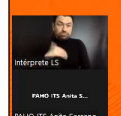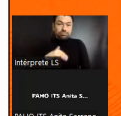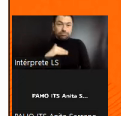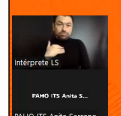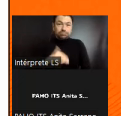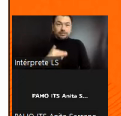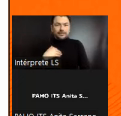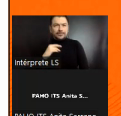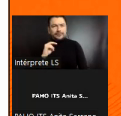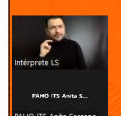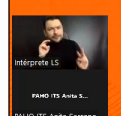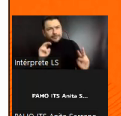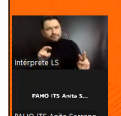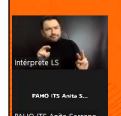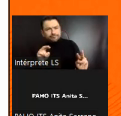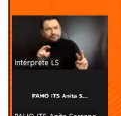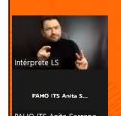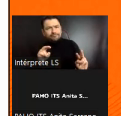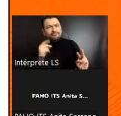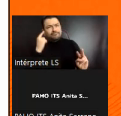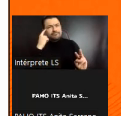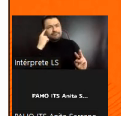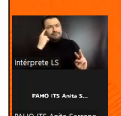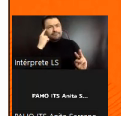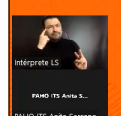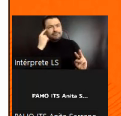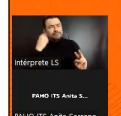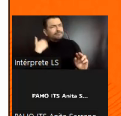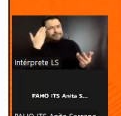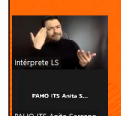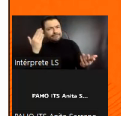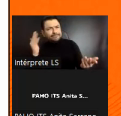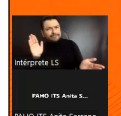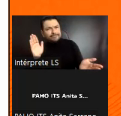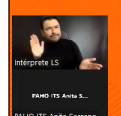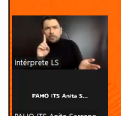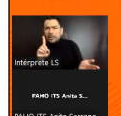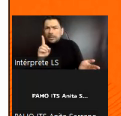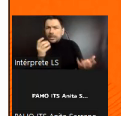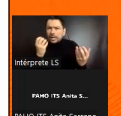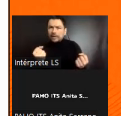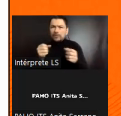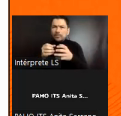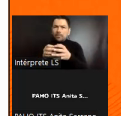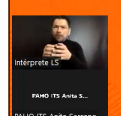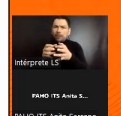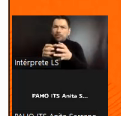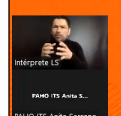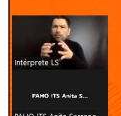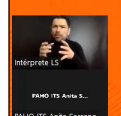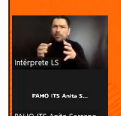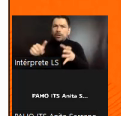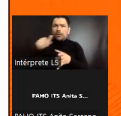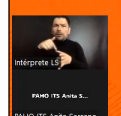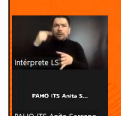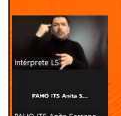hasta de sentido común, pero el sentir del público era responder a un posible